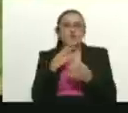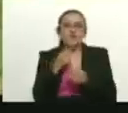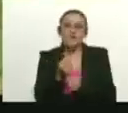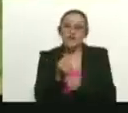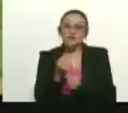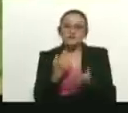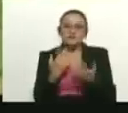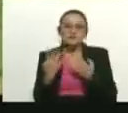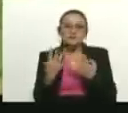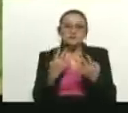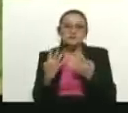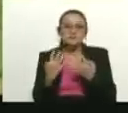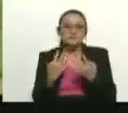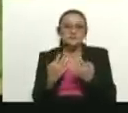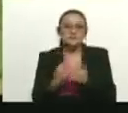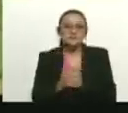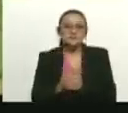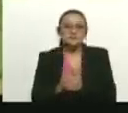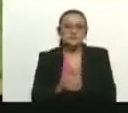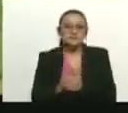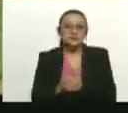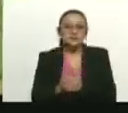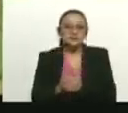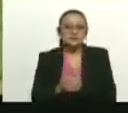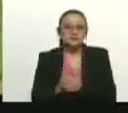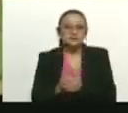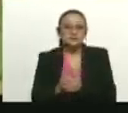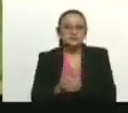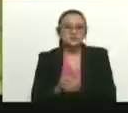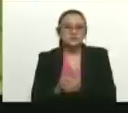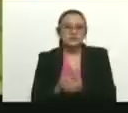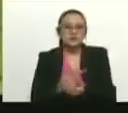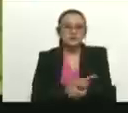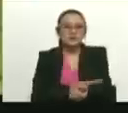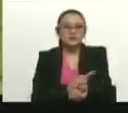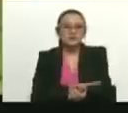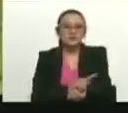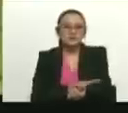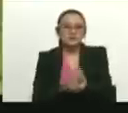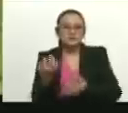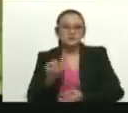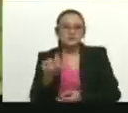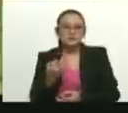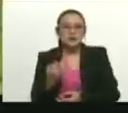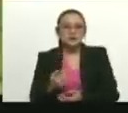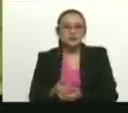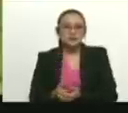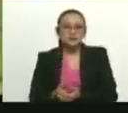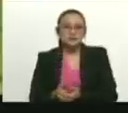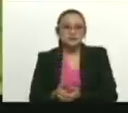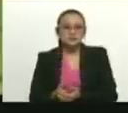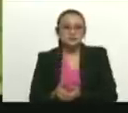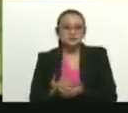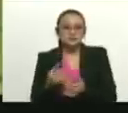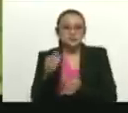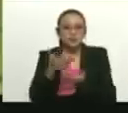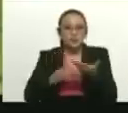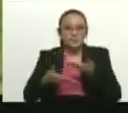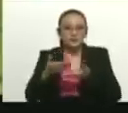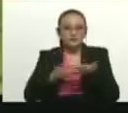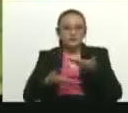mutua, de hermandad verdadera, de cooperación para el desarrollo